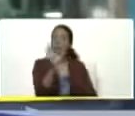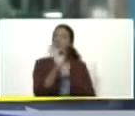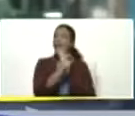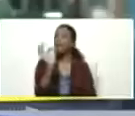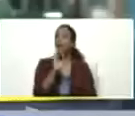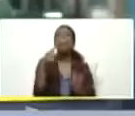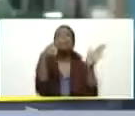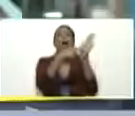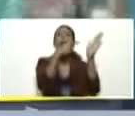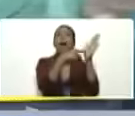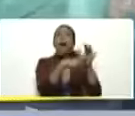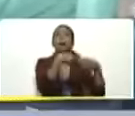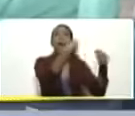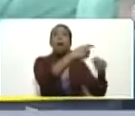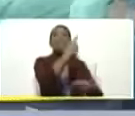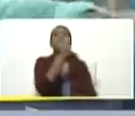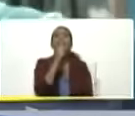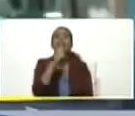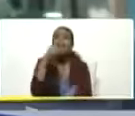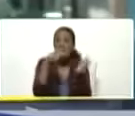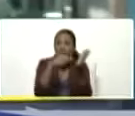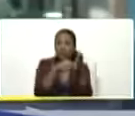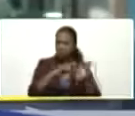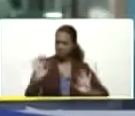No le debo nada a nadie.